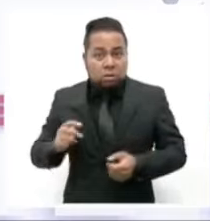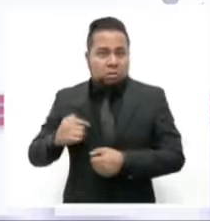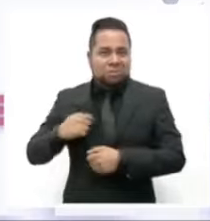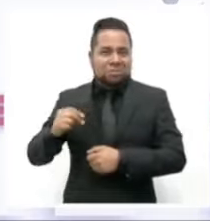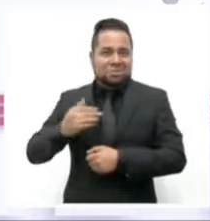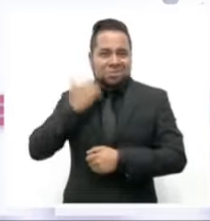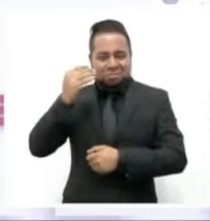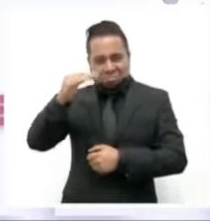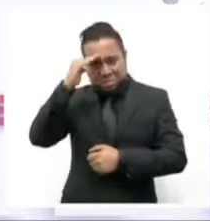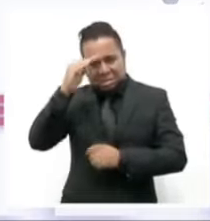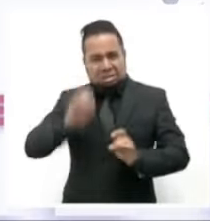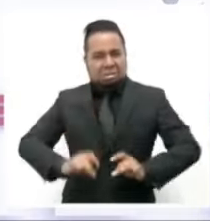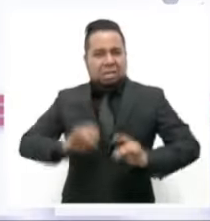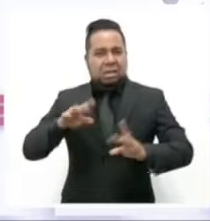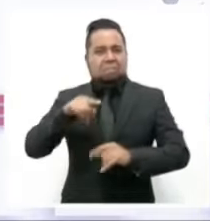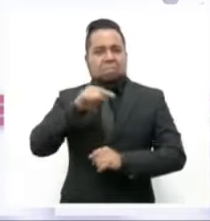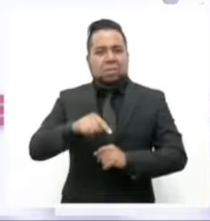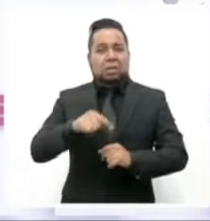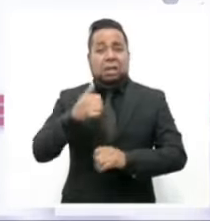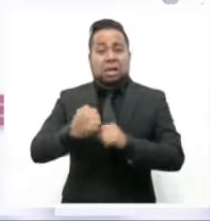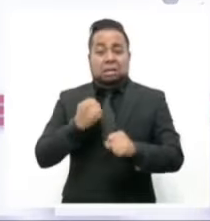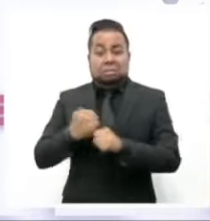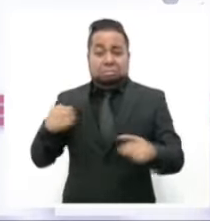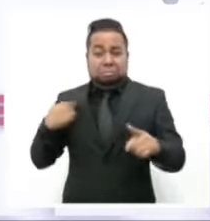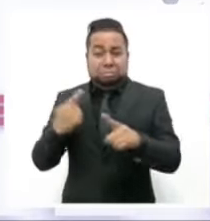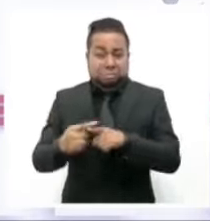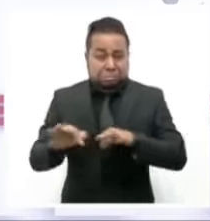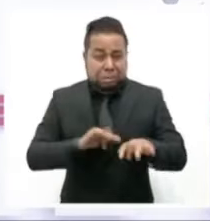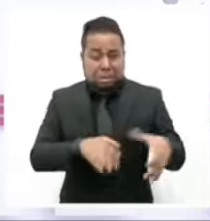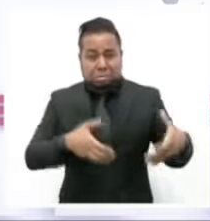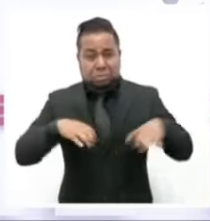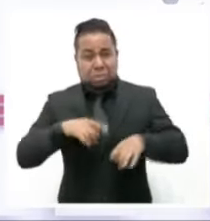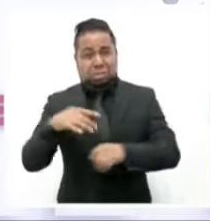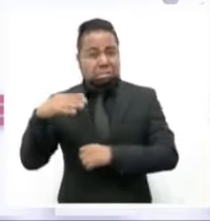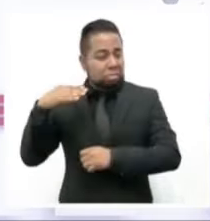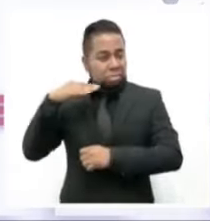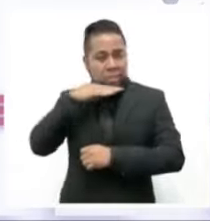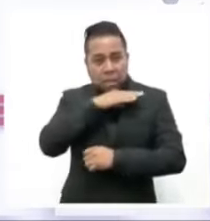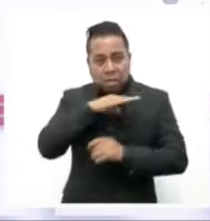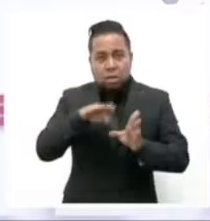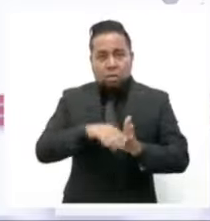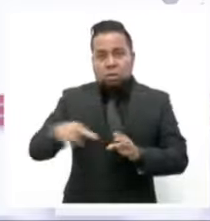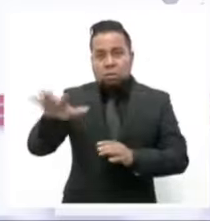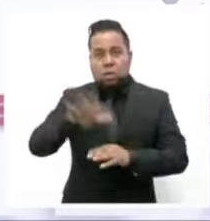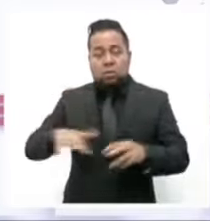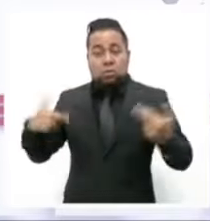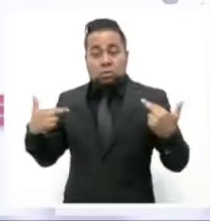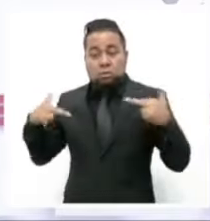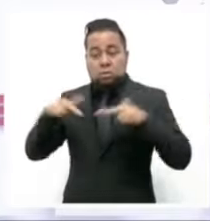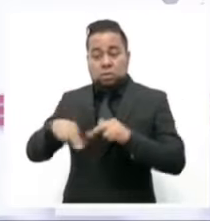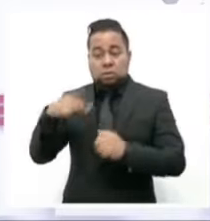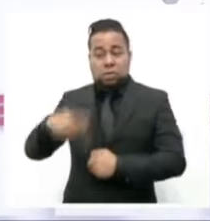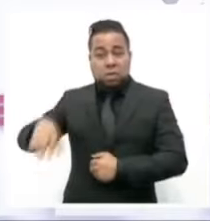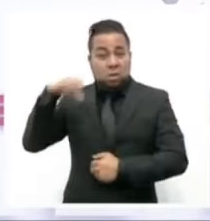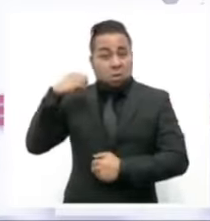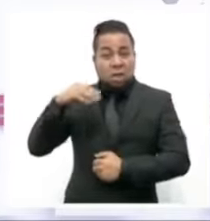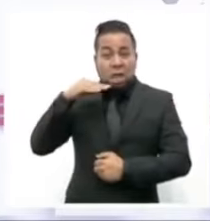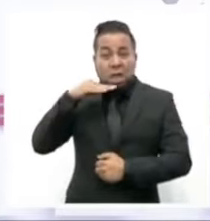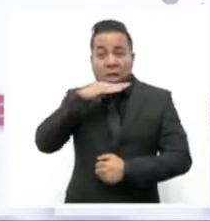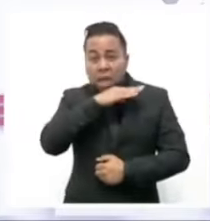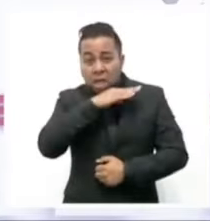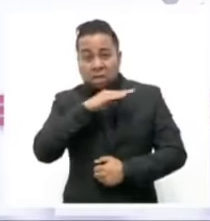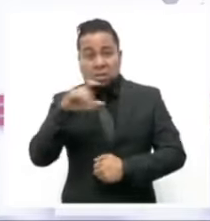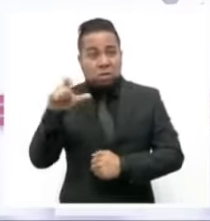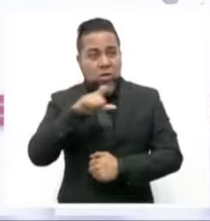imaginar qué hubiera pasado si se hubiera quedado todo el sexenio traiciones como traicionaste a los maestros oaxaqueños cuando